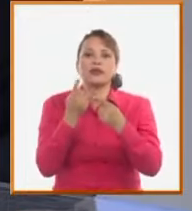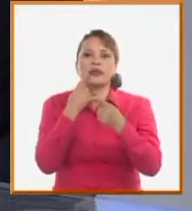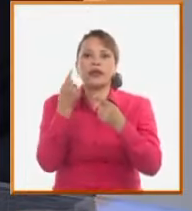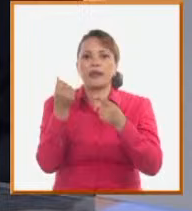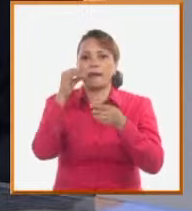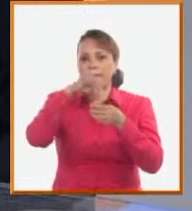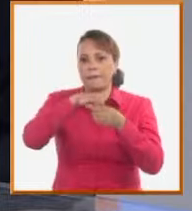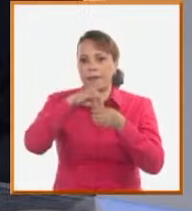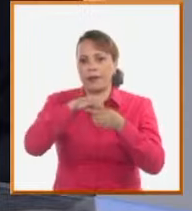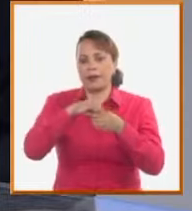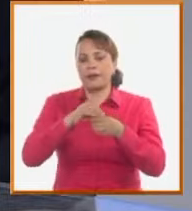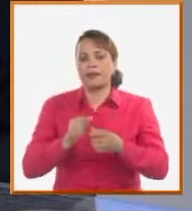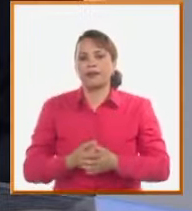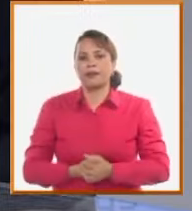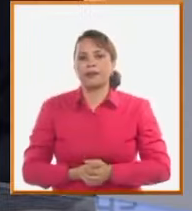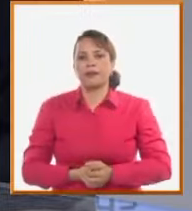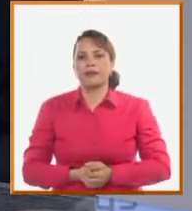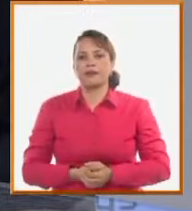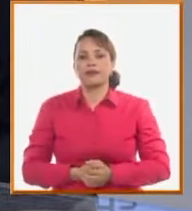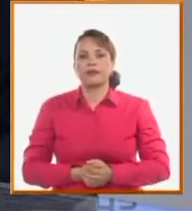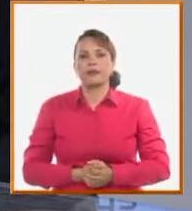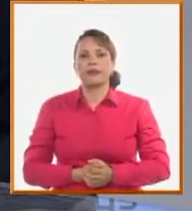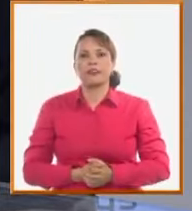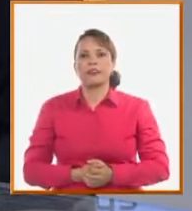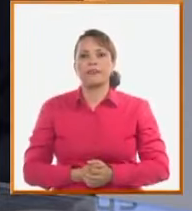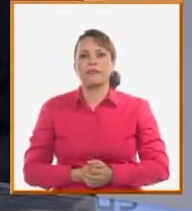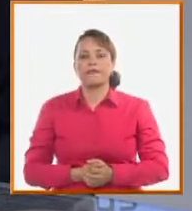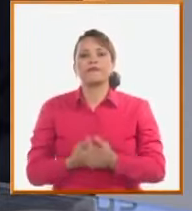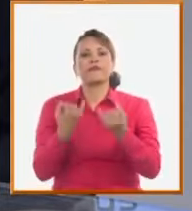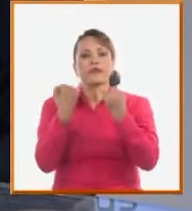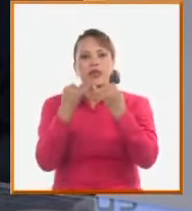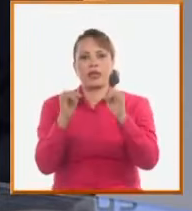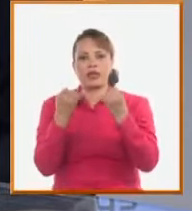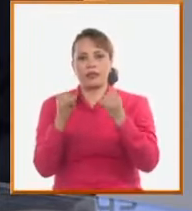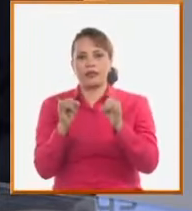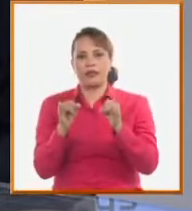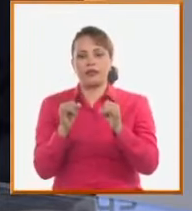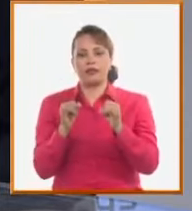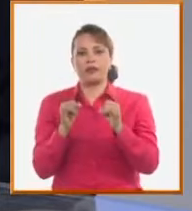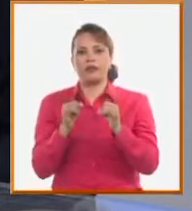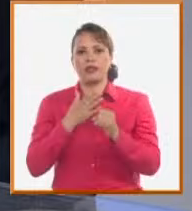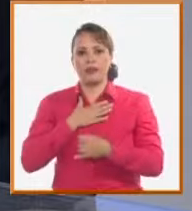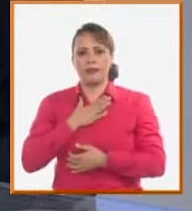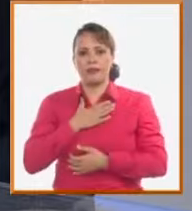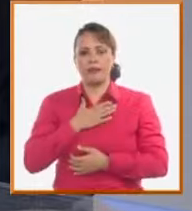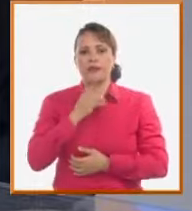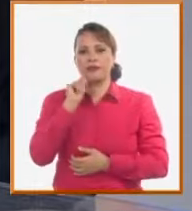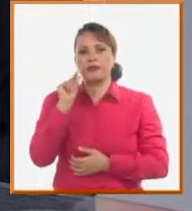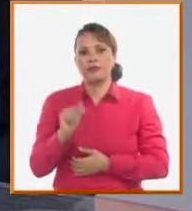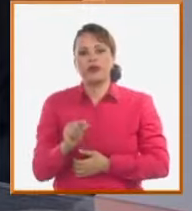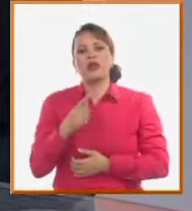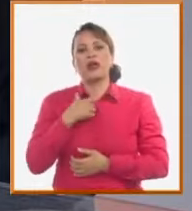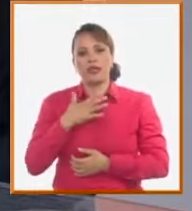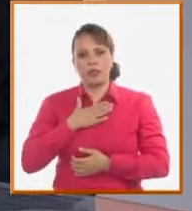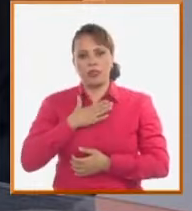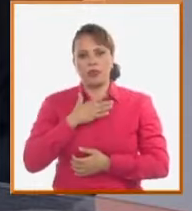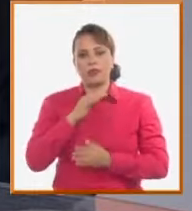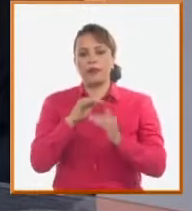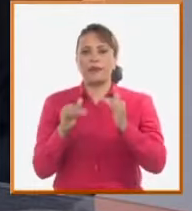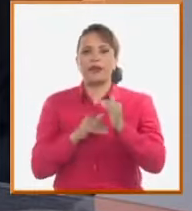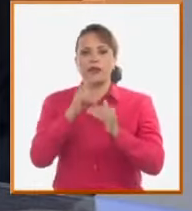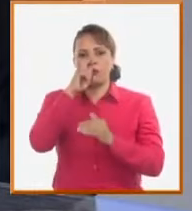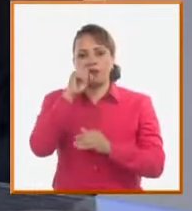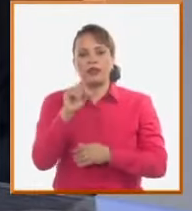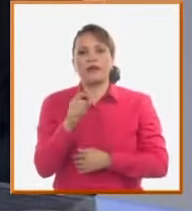financiero de ese fondo, que es individual, es del propio asegurado o del propio menor de edad. Y